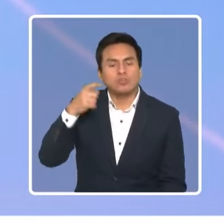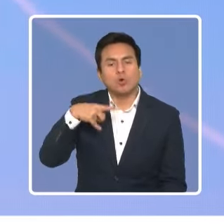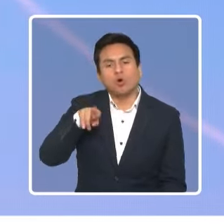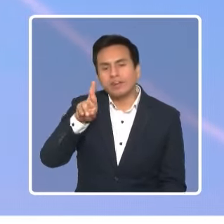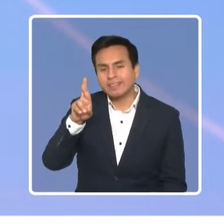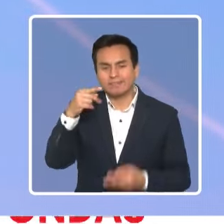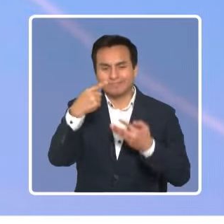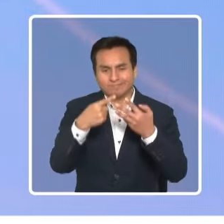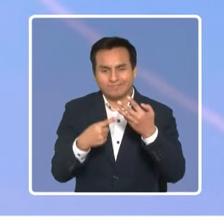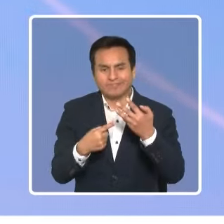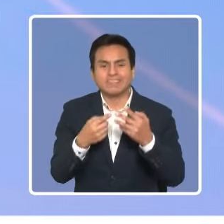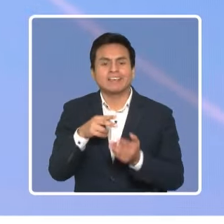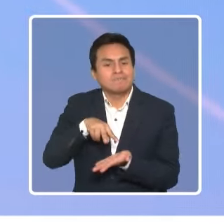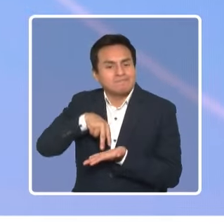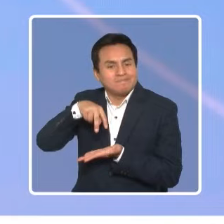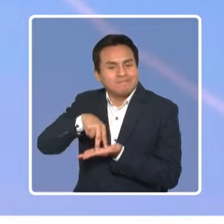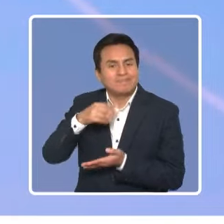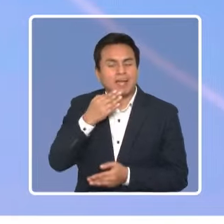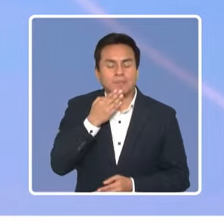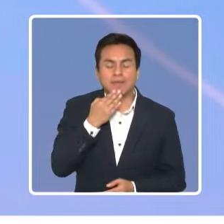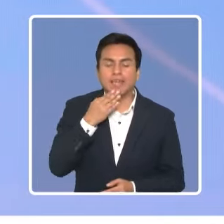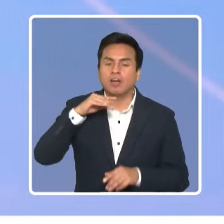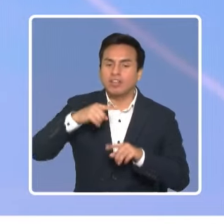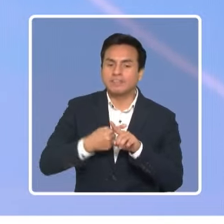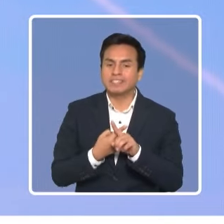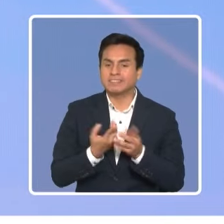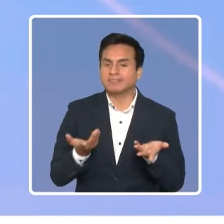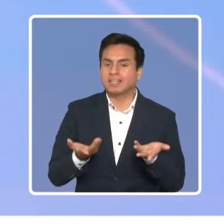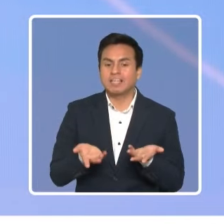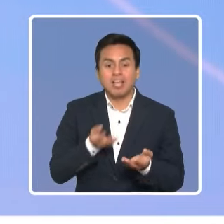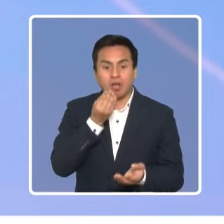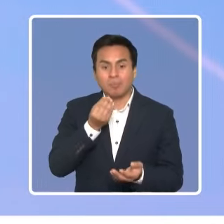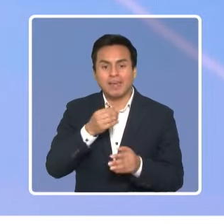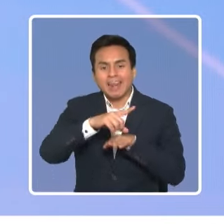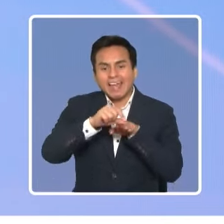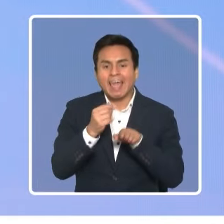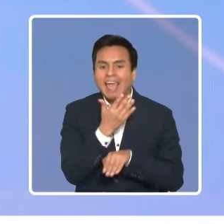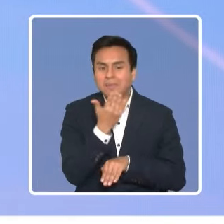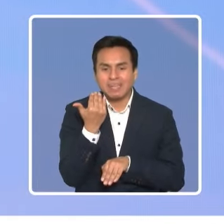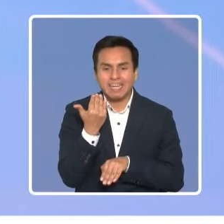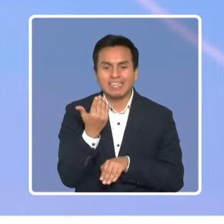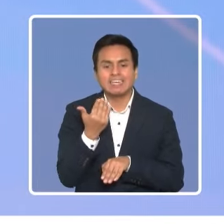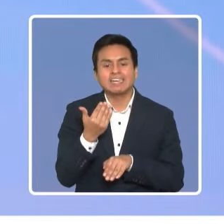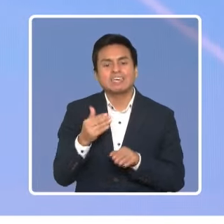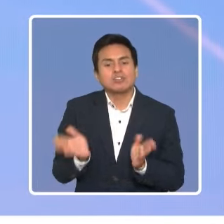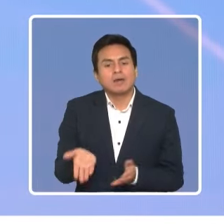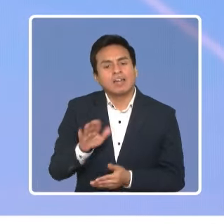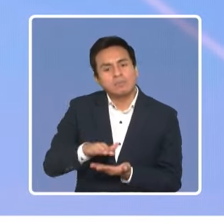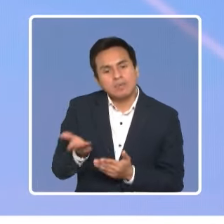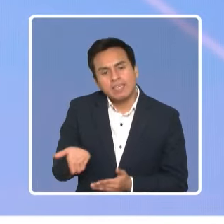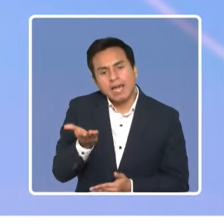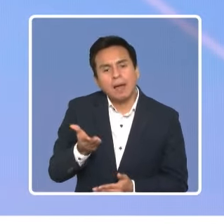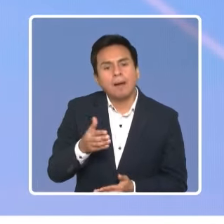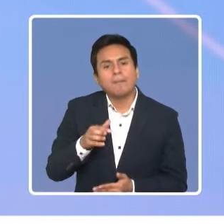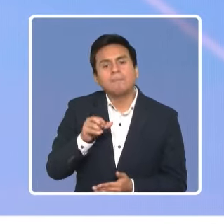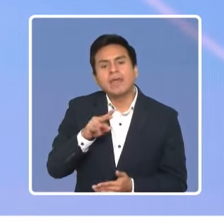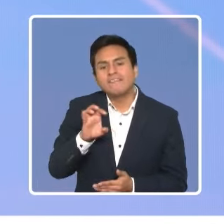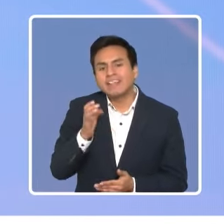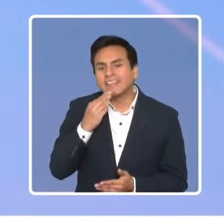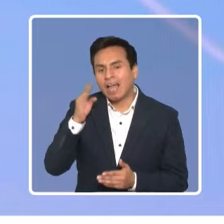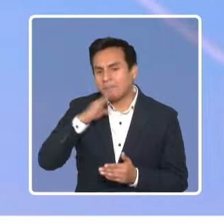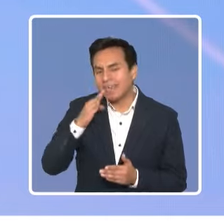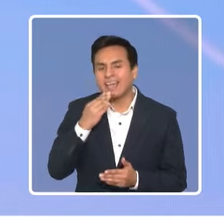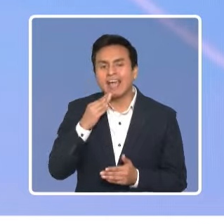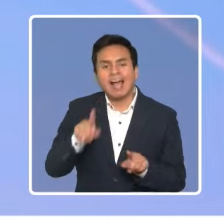nortino. Y una vez más volvemos a comer empanadas, sopaipillas con pebre o anticucho,